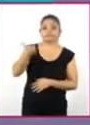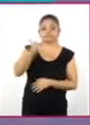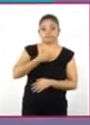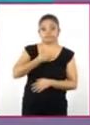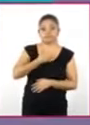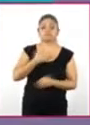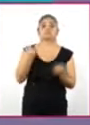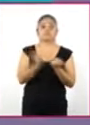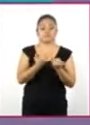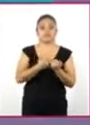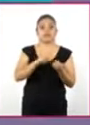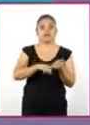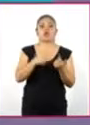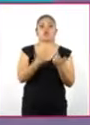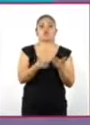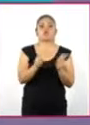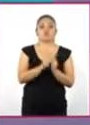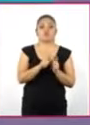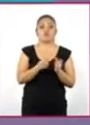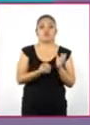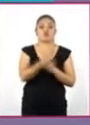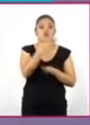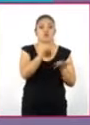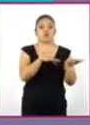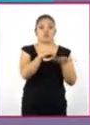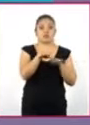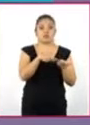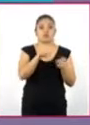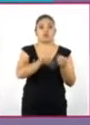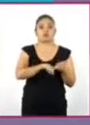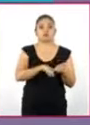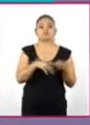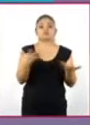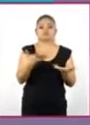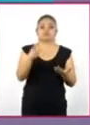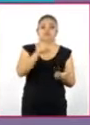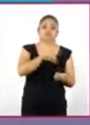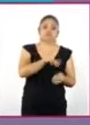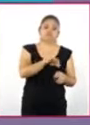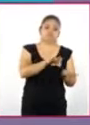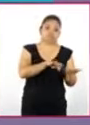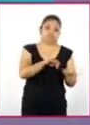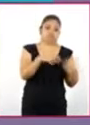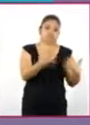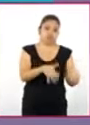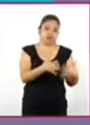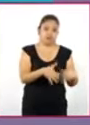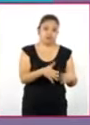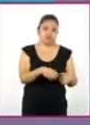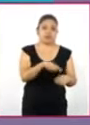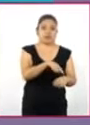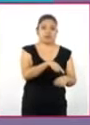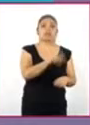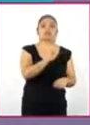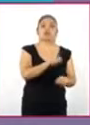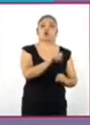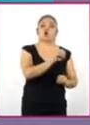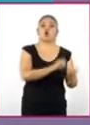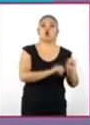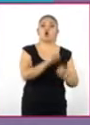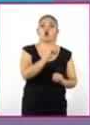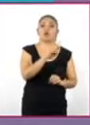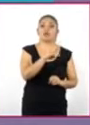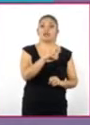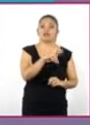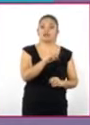También surgió un nuevo grupo de trabajadores que laboraron en las fábricas, los obreros, quienes vivían hacinados, expuestos